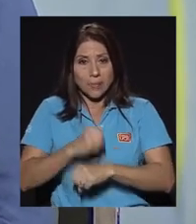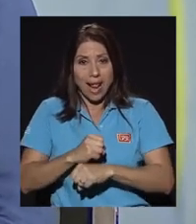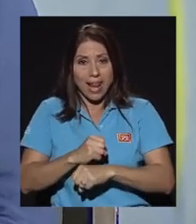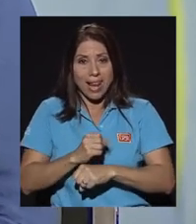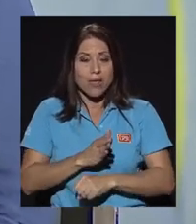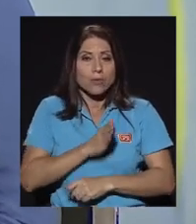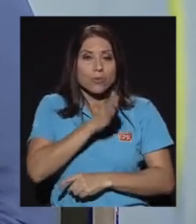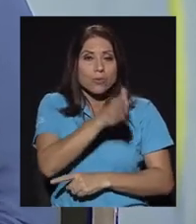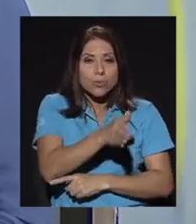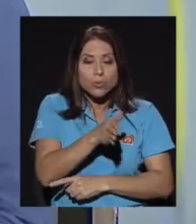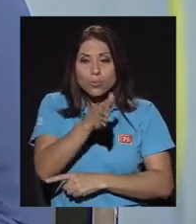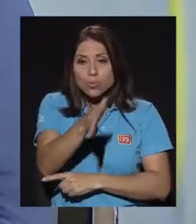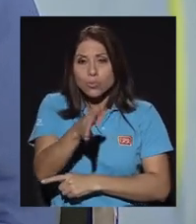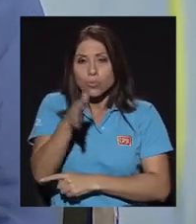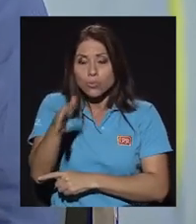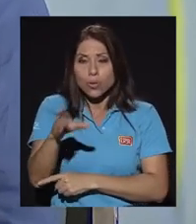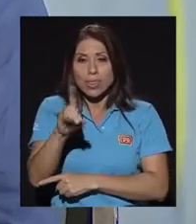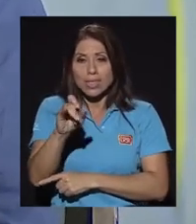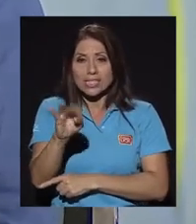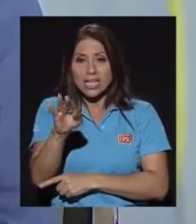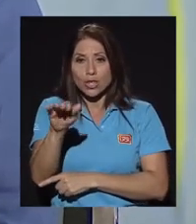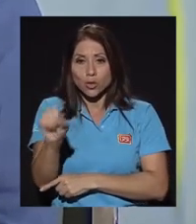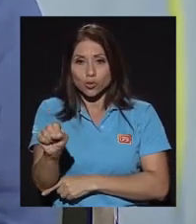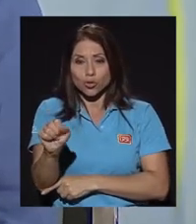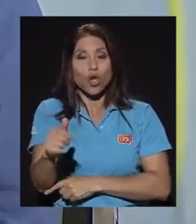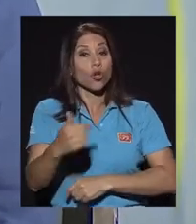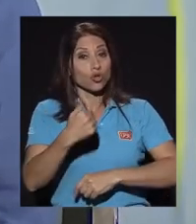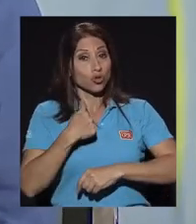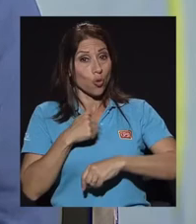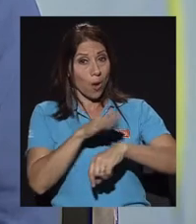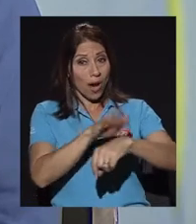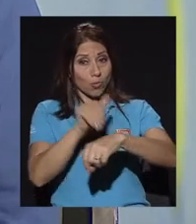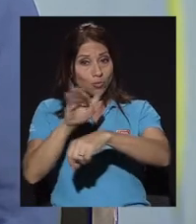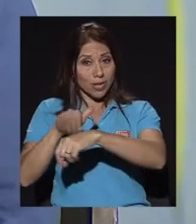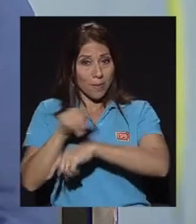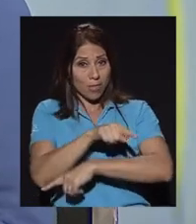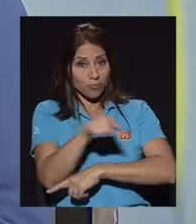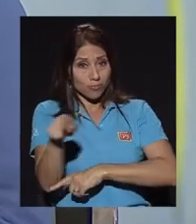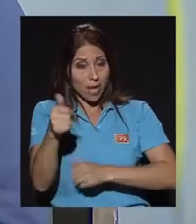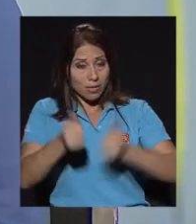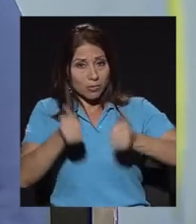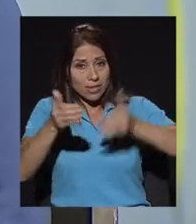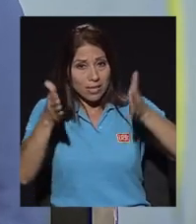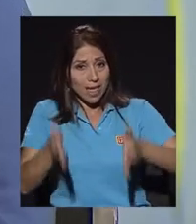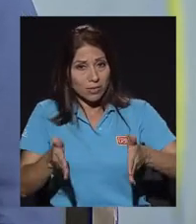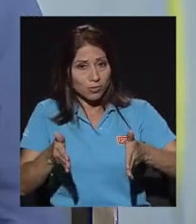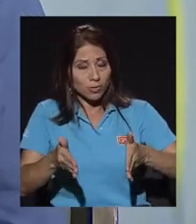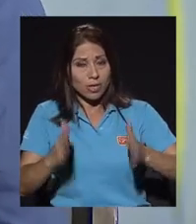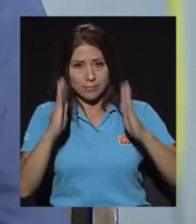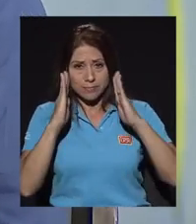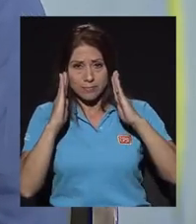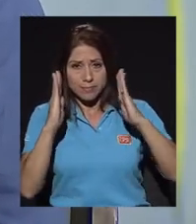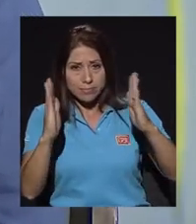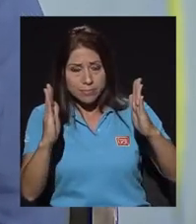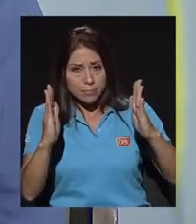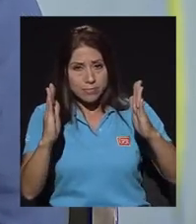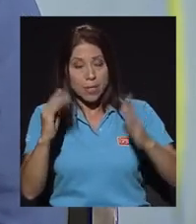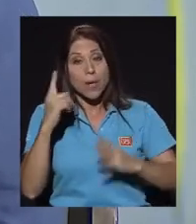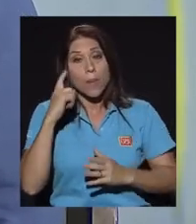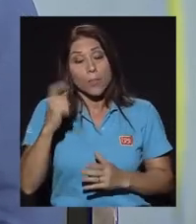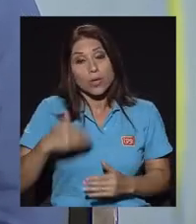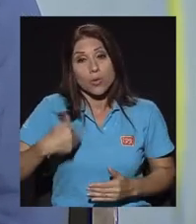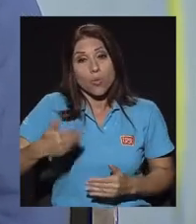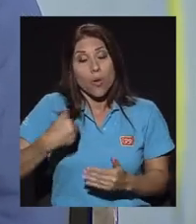hago un llamado a los candidatos y a la candidata a prestar atención más bien, porque bueno, cuando una